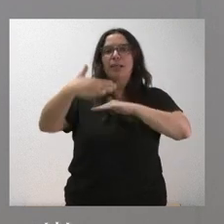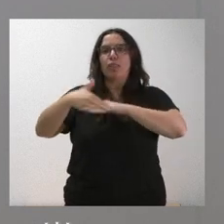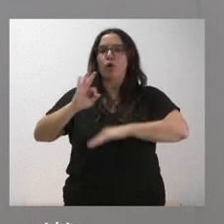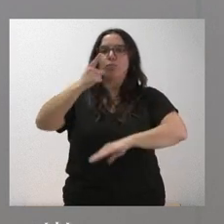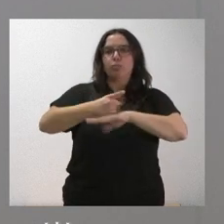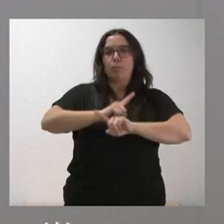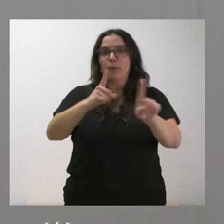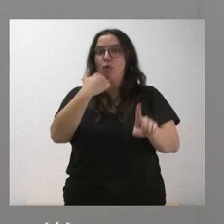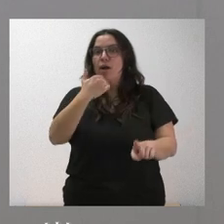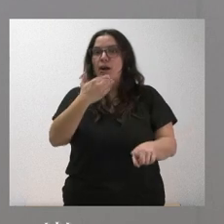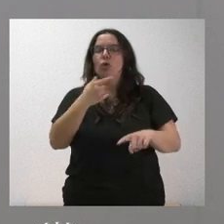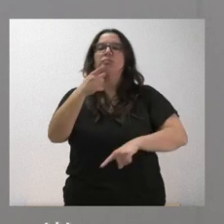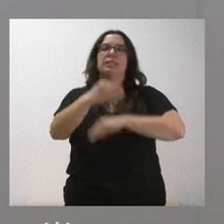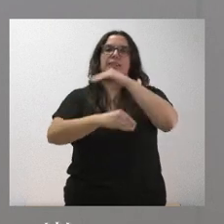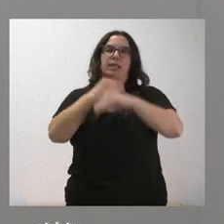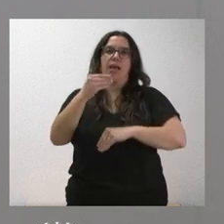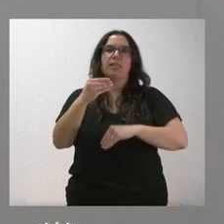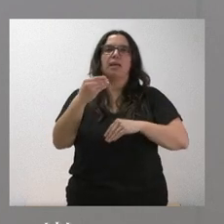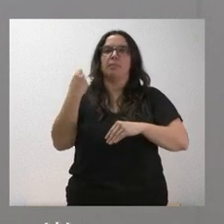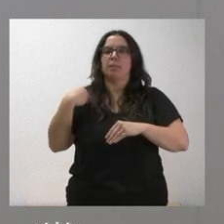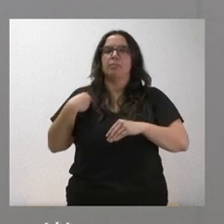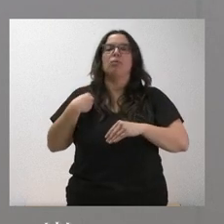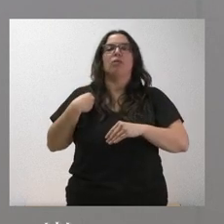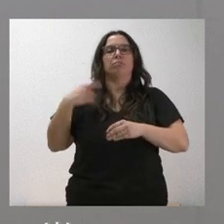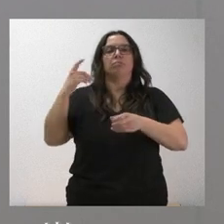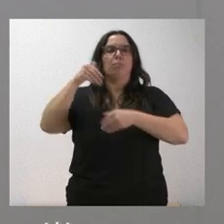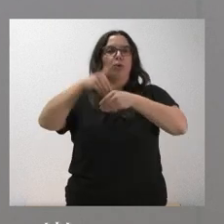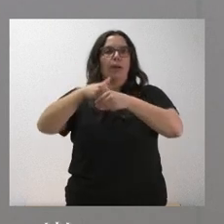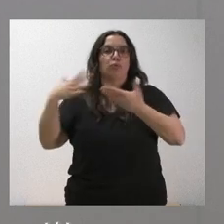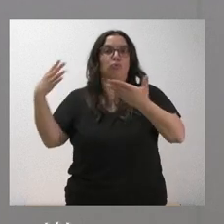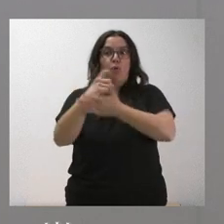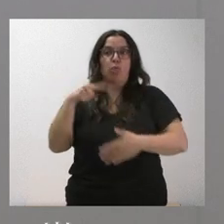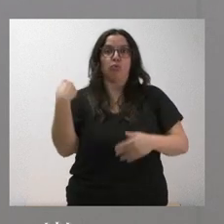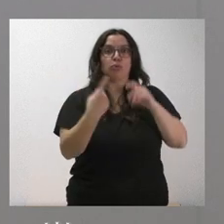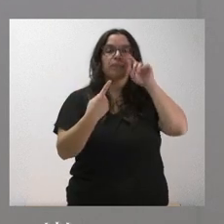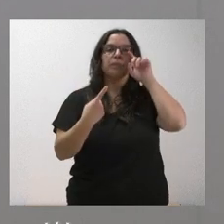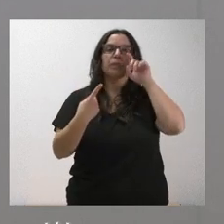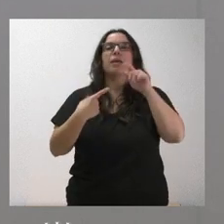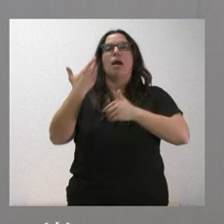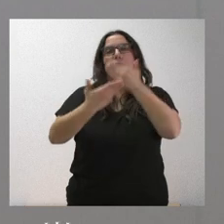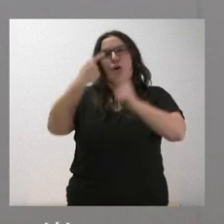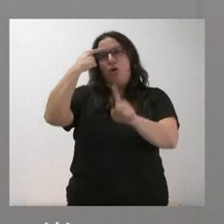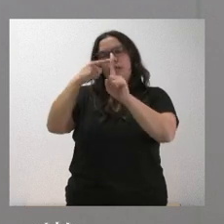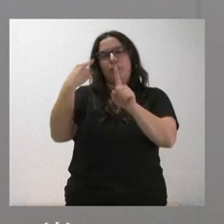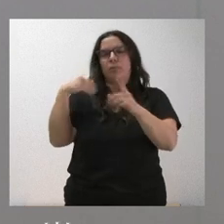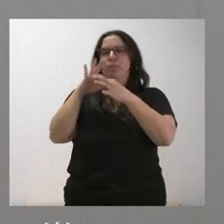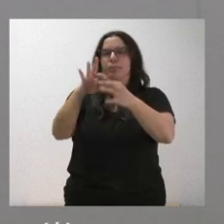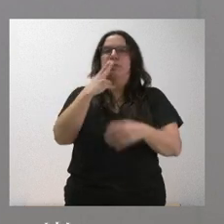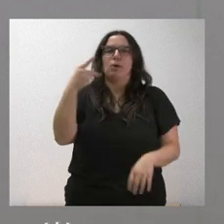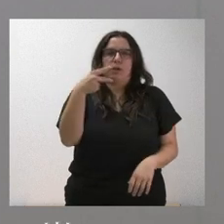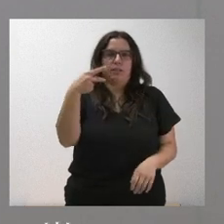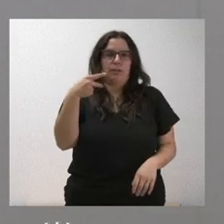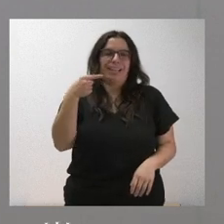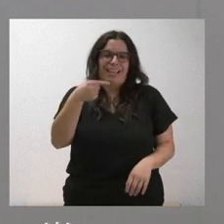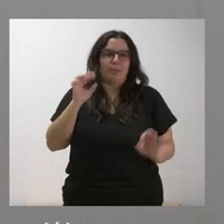fumar se haga con la participación de todos y lógicamente avanzando en la dirección que les he dicho que es sabiendo que el tabaco es negativo lo